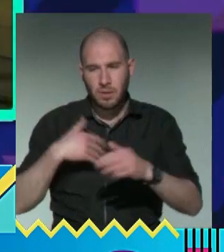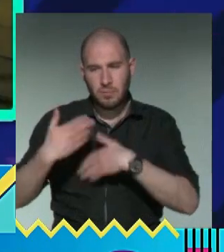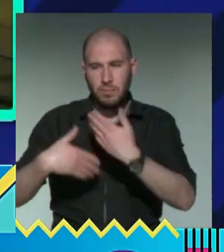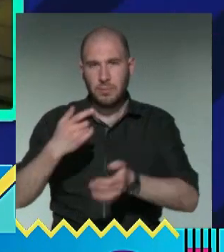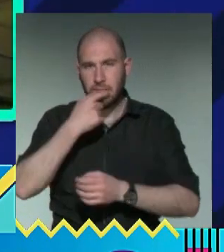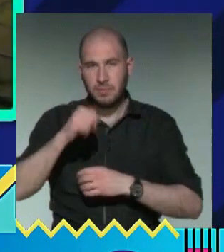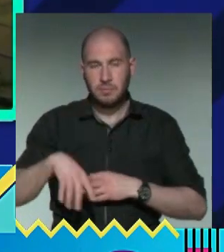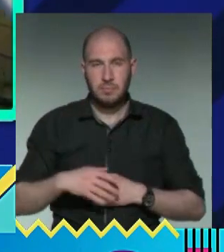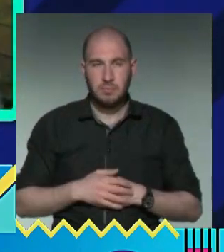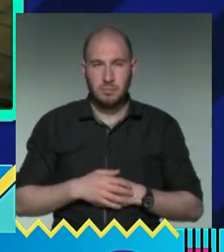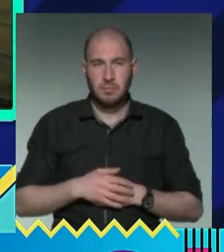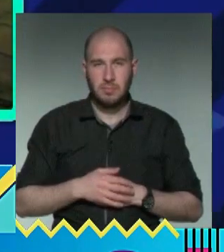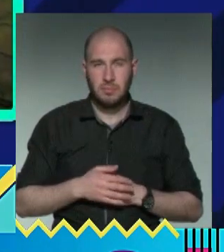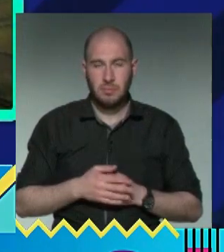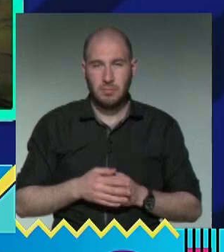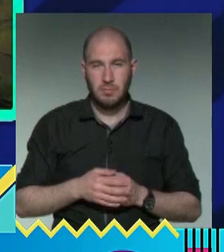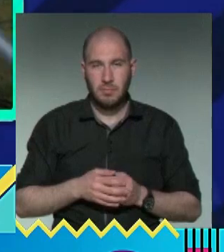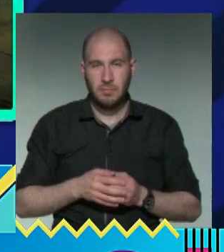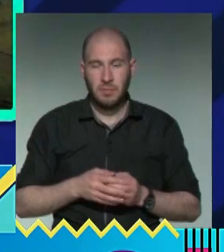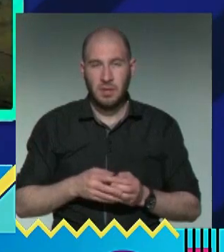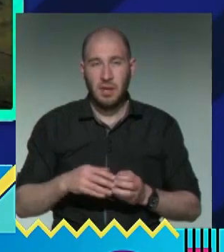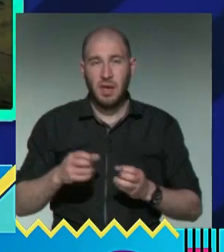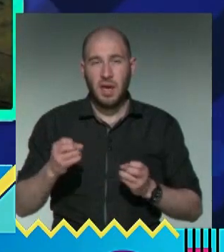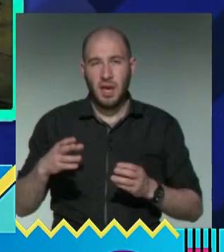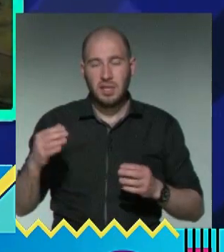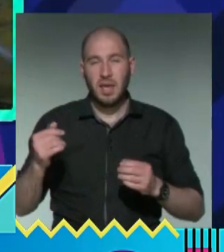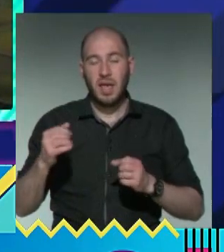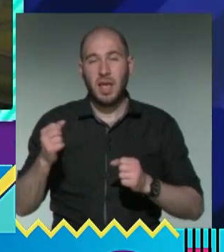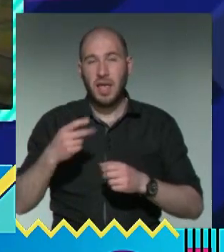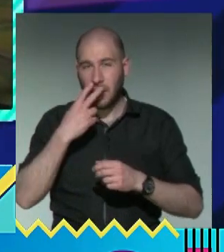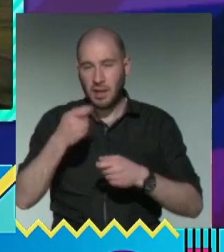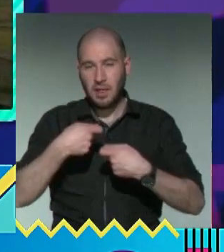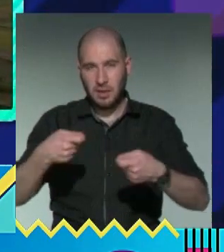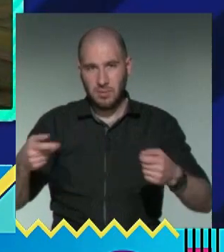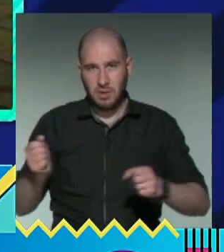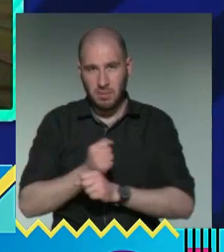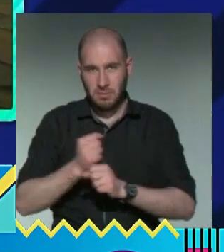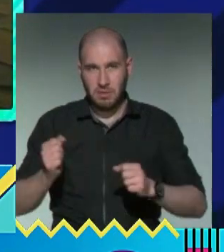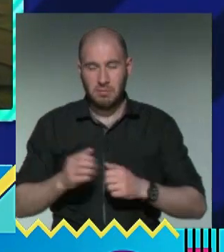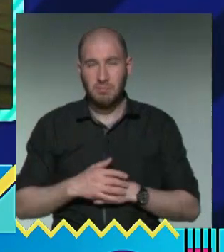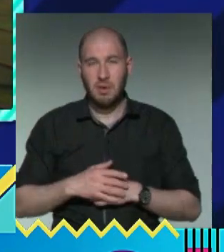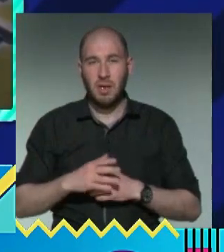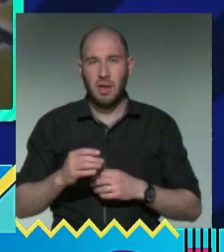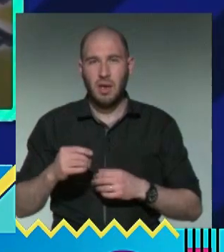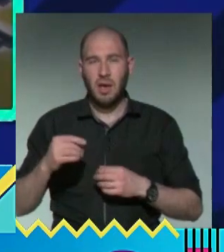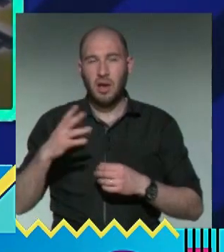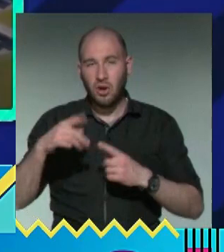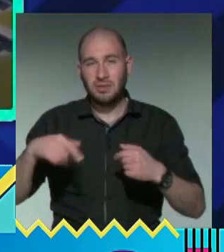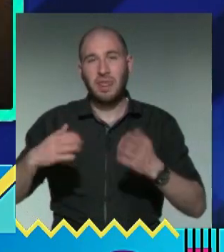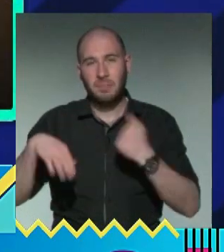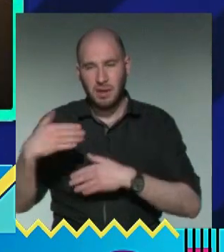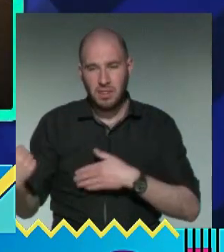la provincia, y básicamente a raíz de la sanción de la energía distribuida, que permite volcar los